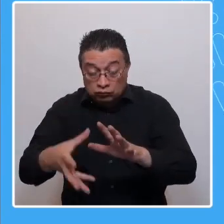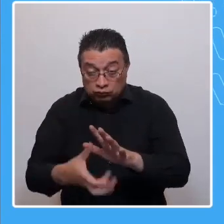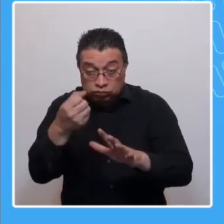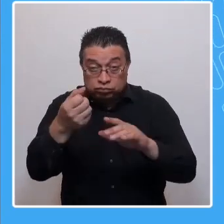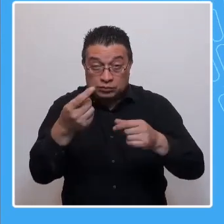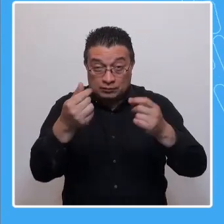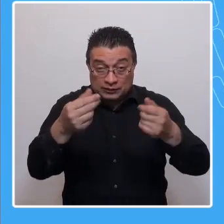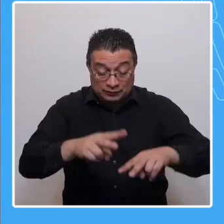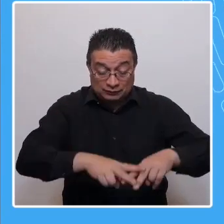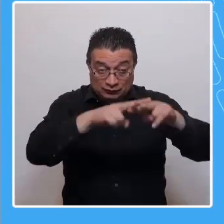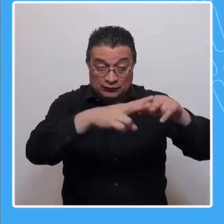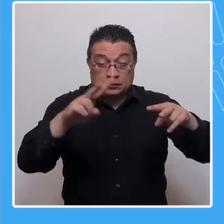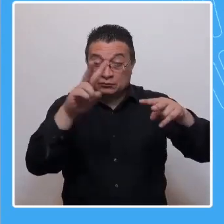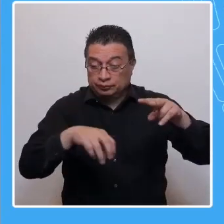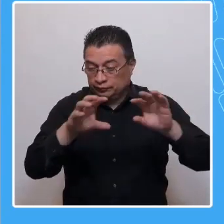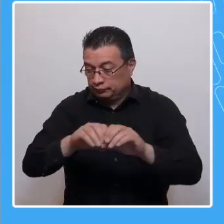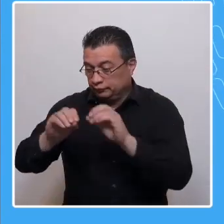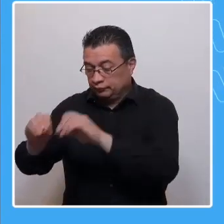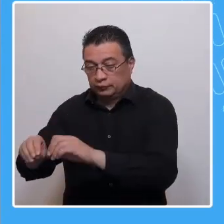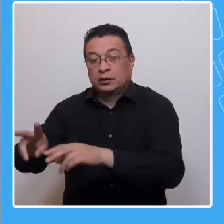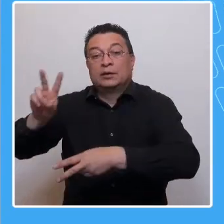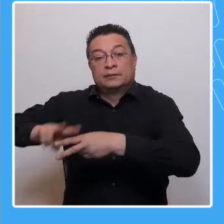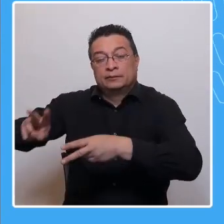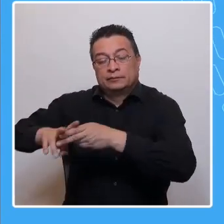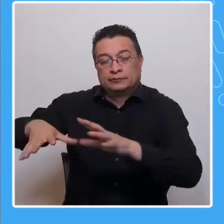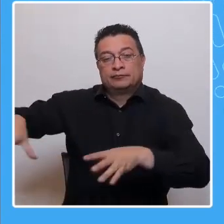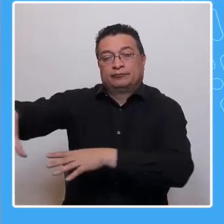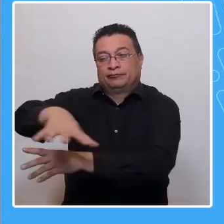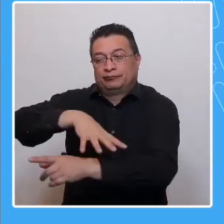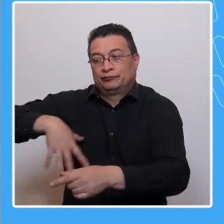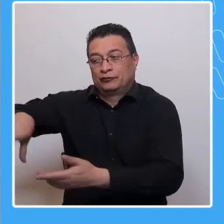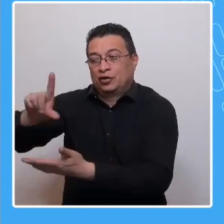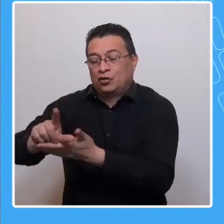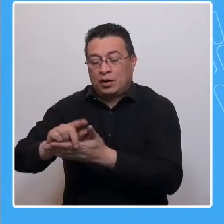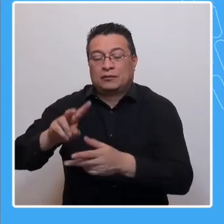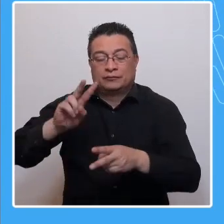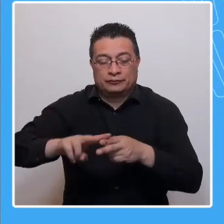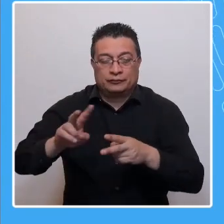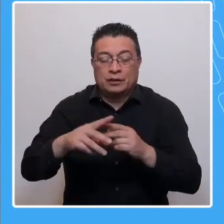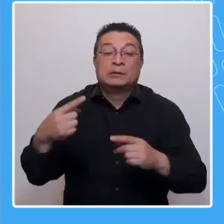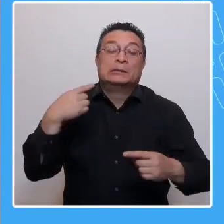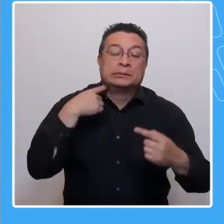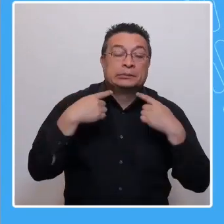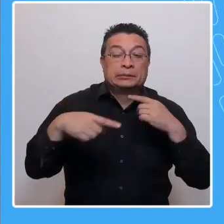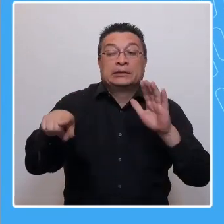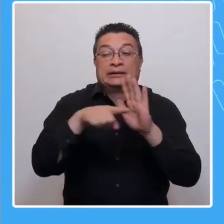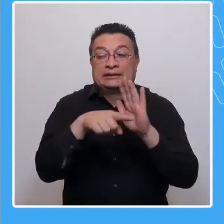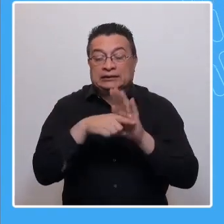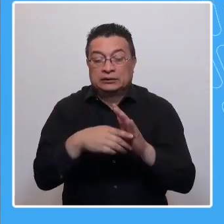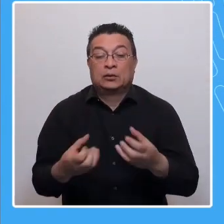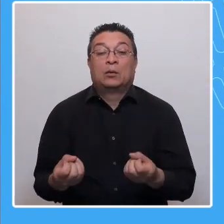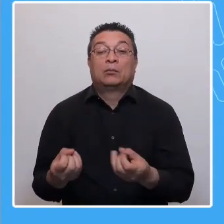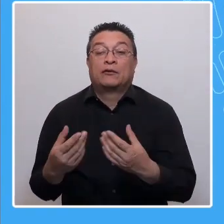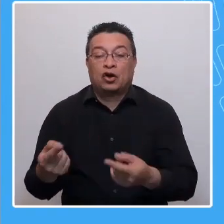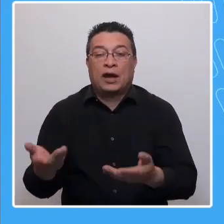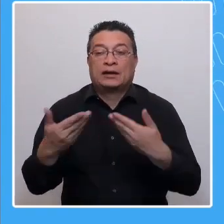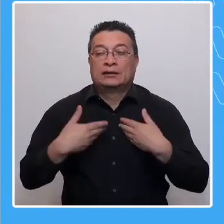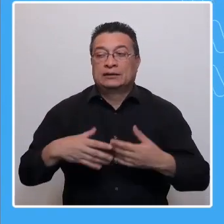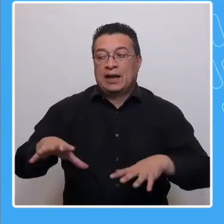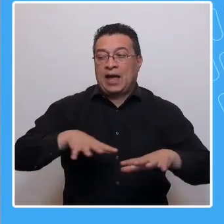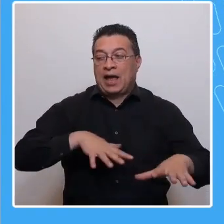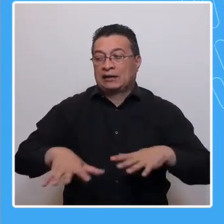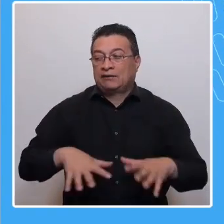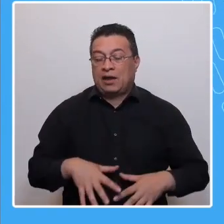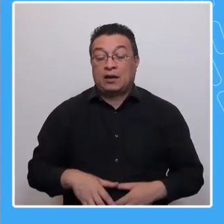a la restauración de los ecosistemas y también a restaurar los efectos sociales negativos que puedan generar estas actividades.